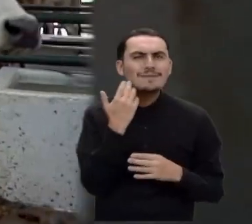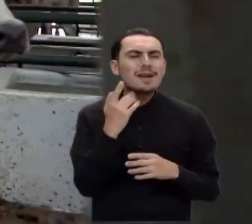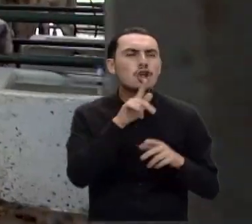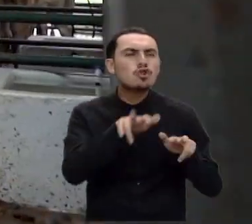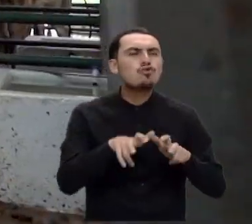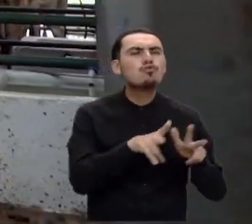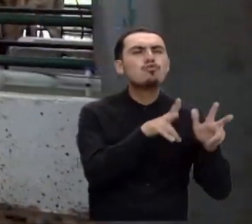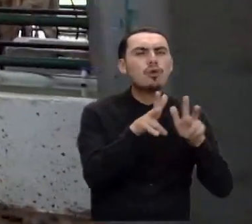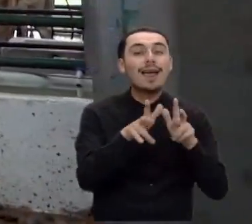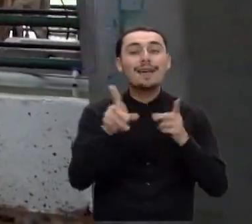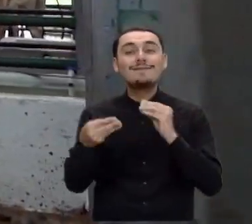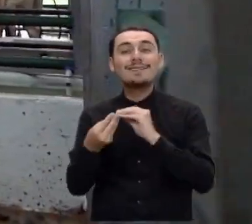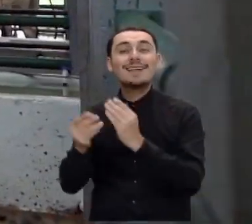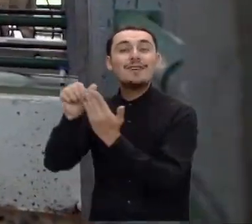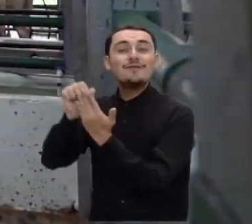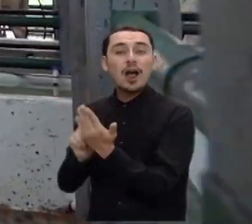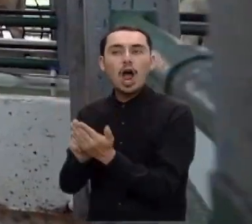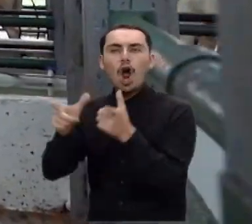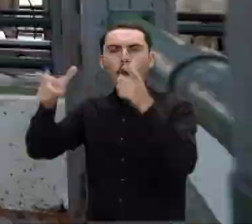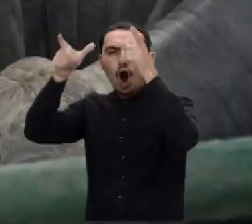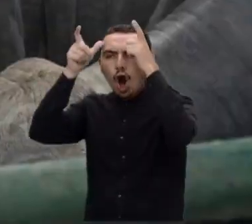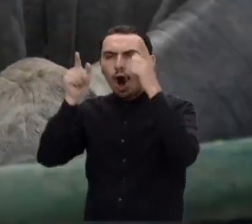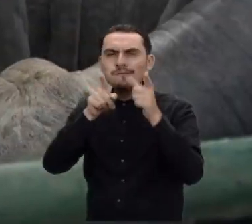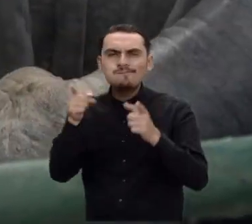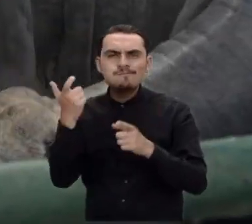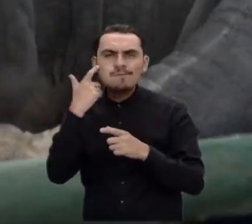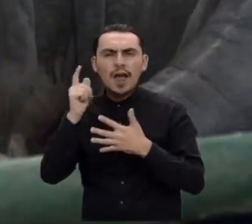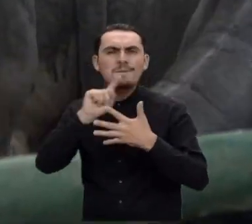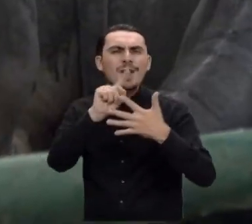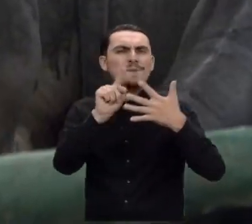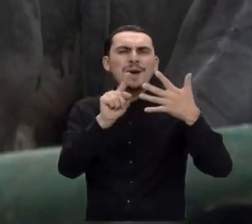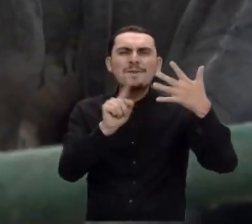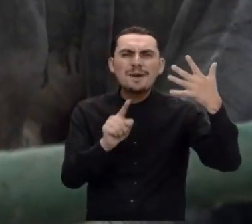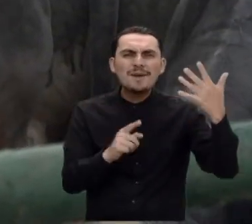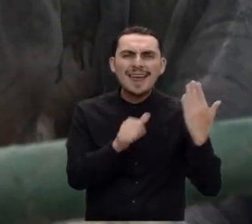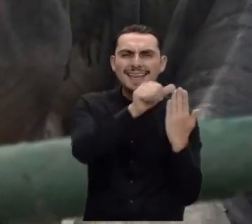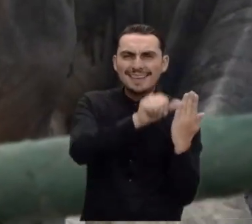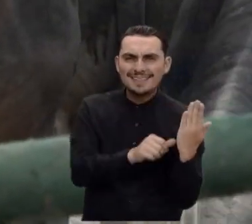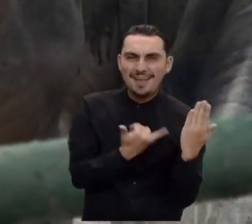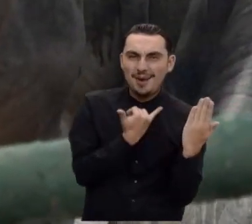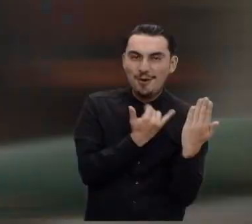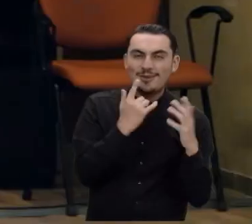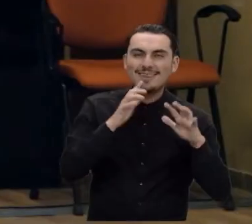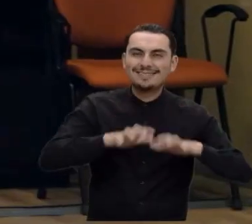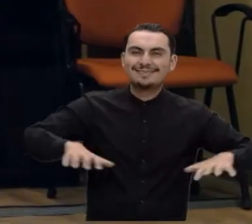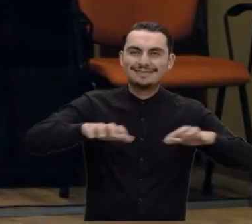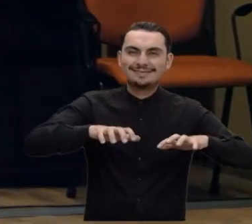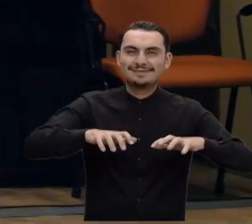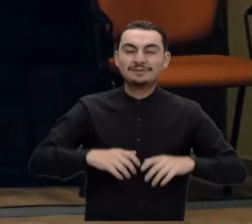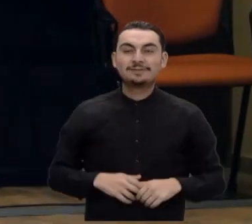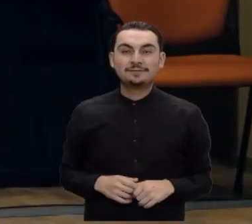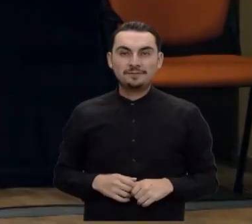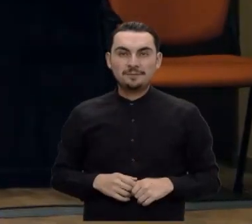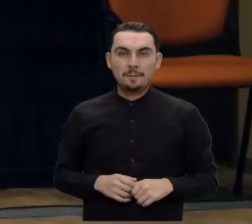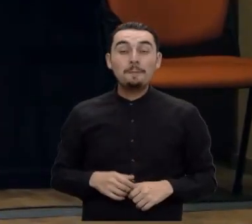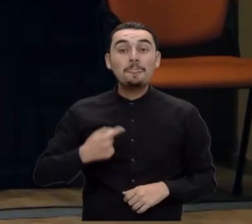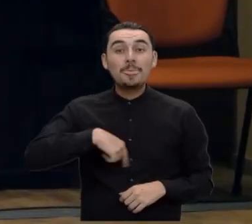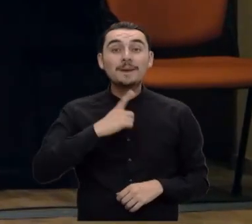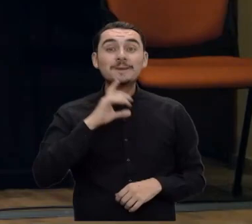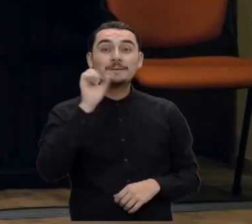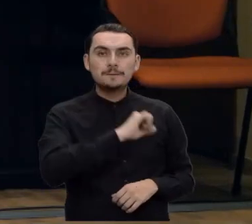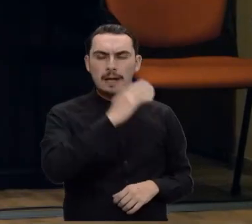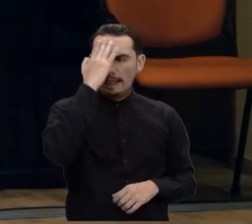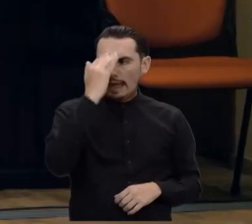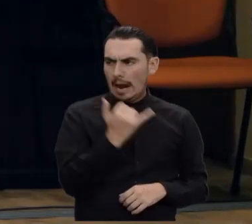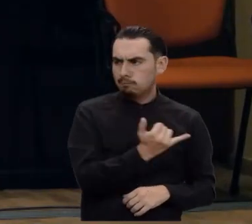del sector pecuario y el programa de brucelosis bovina fueron los temas de la agenda del evento. Hemos encontrado